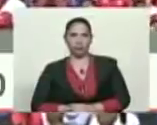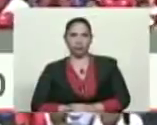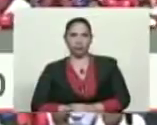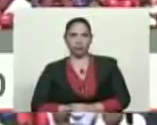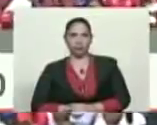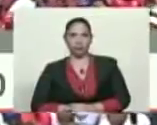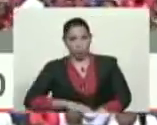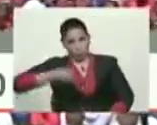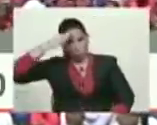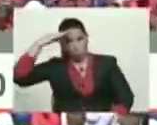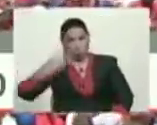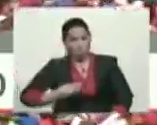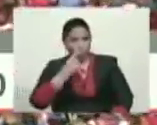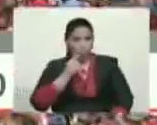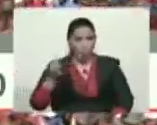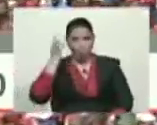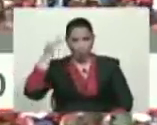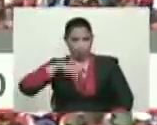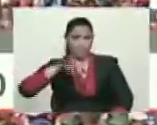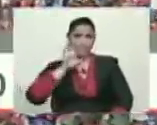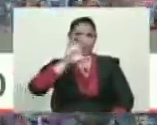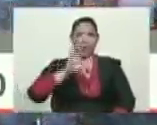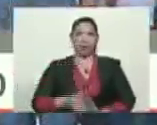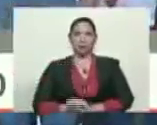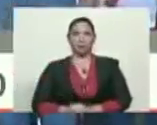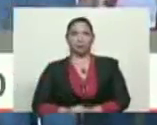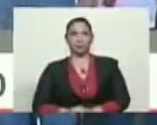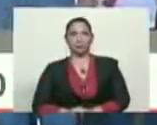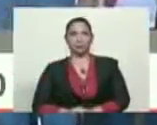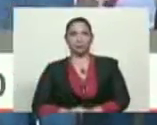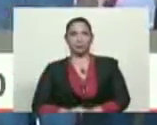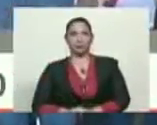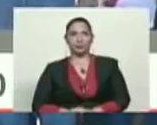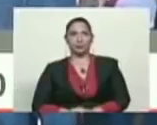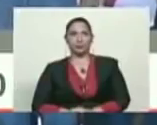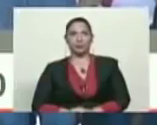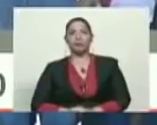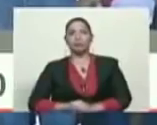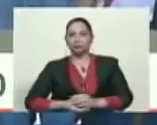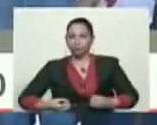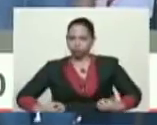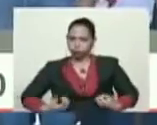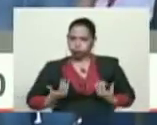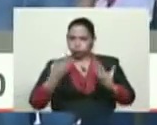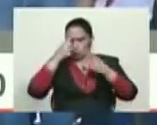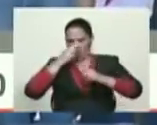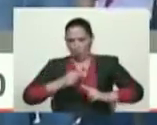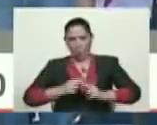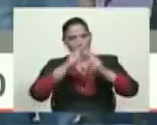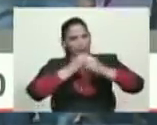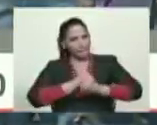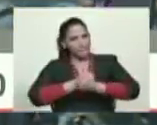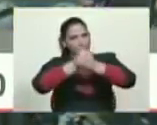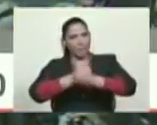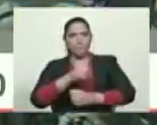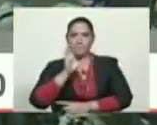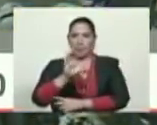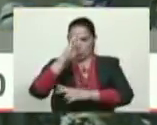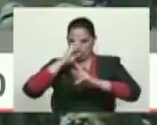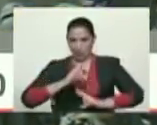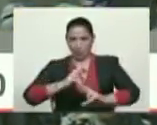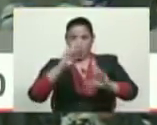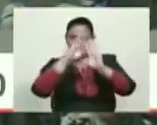Los soldados y soldadas de esta patria están cargados de honor, de amor por la patria, de respeto